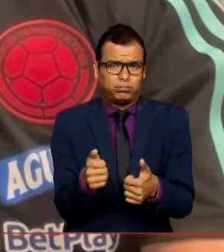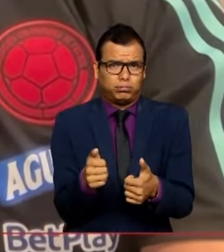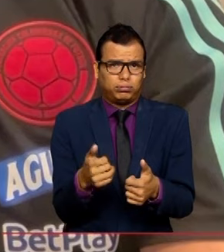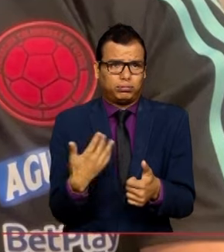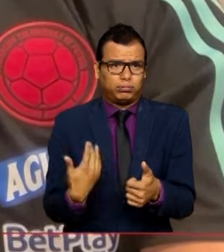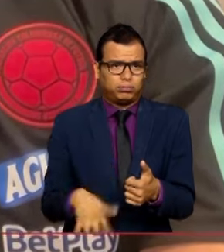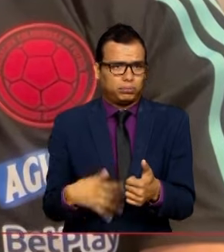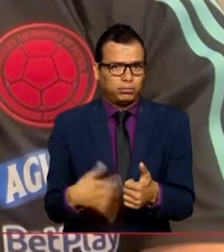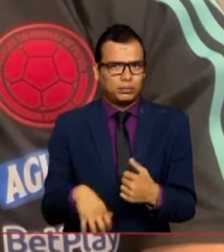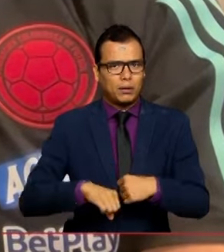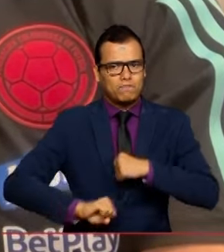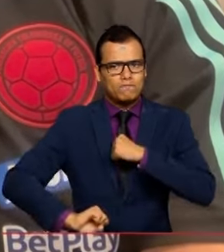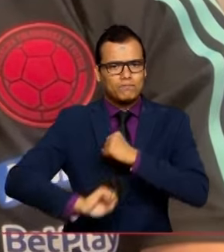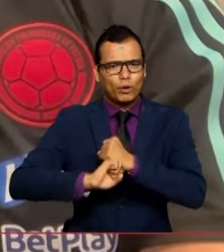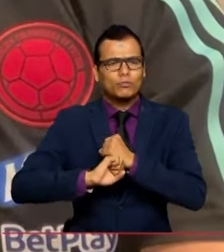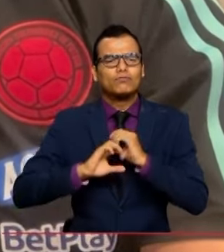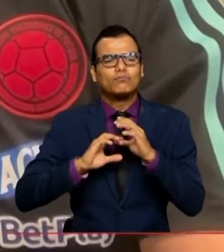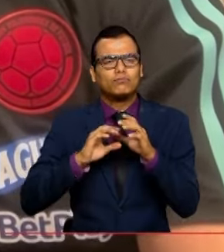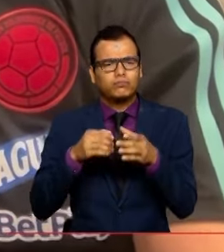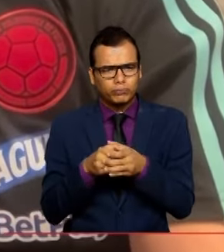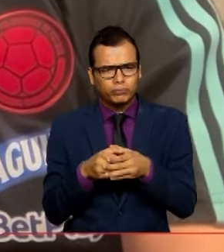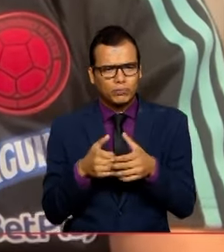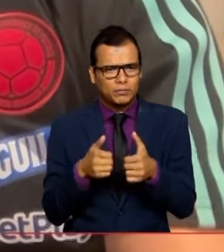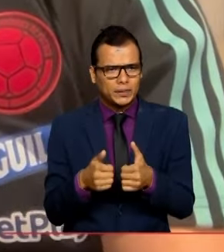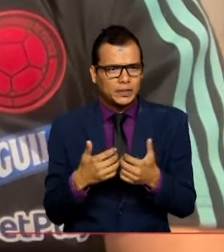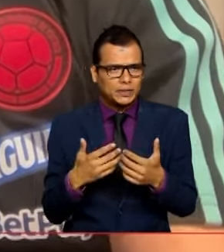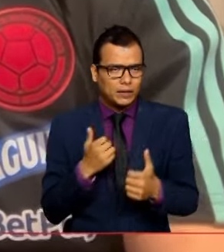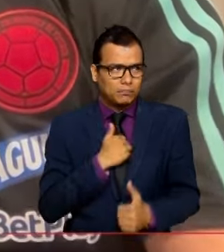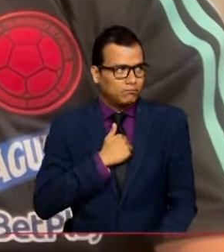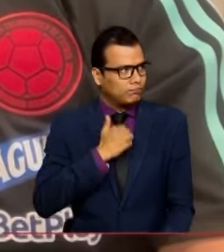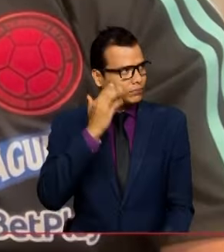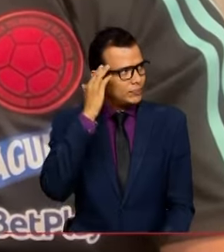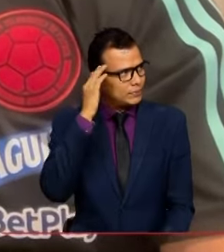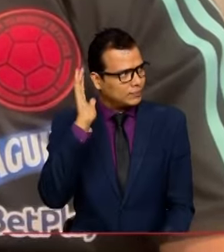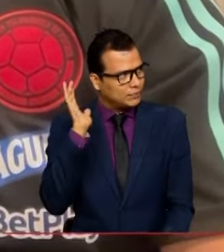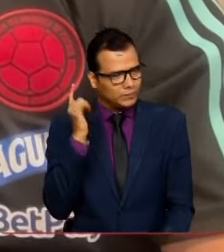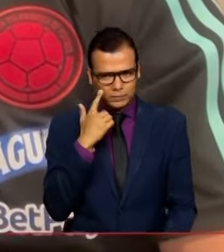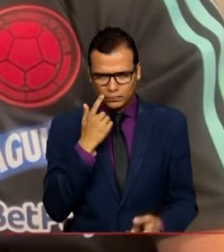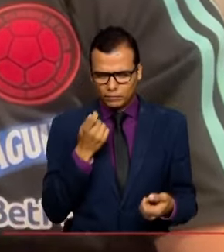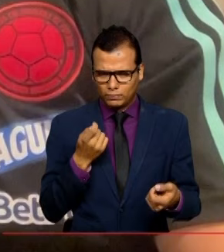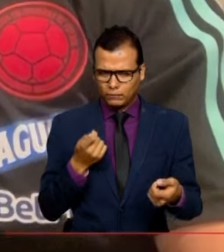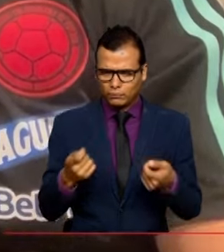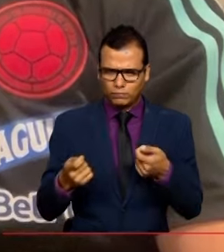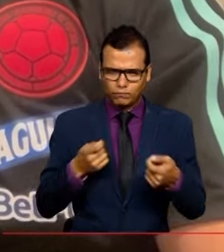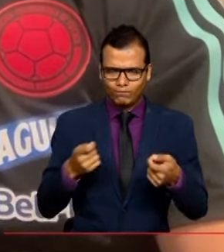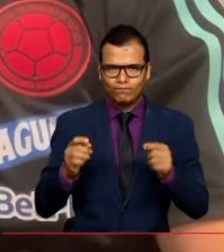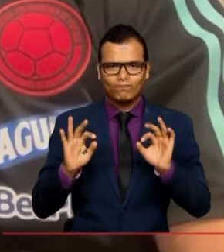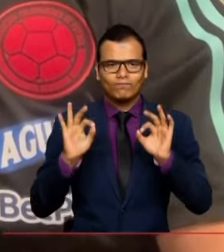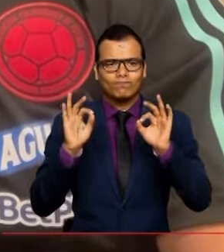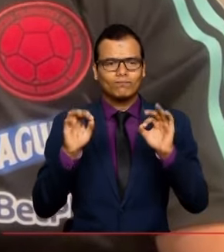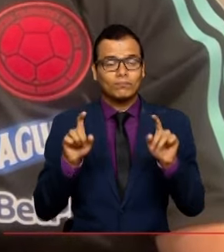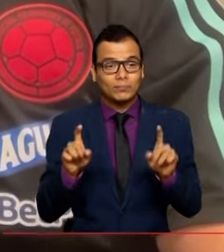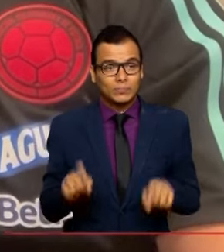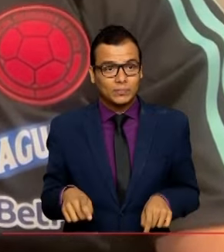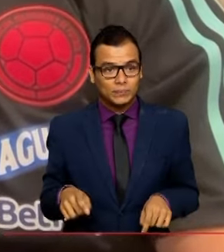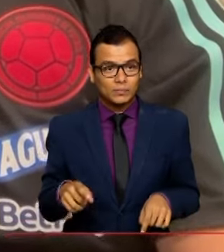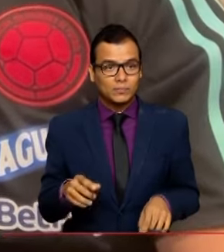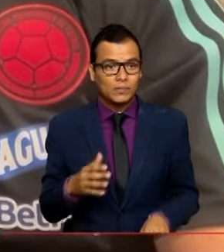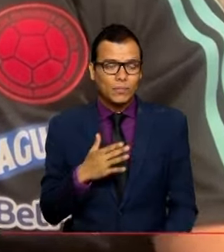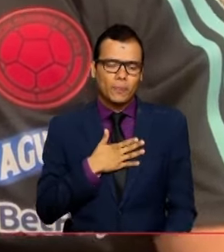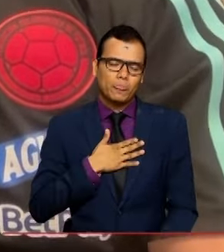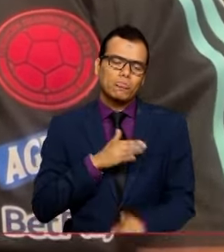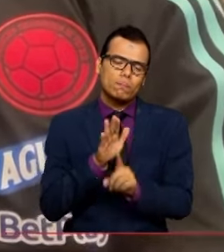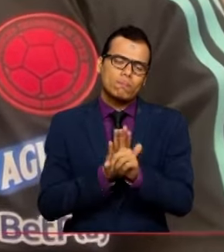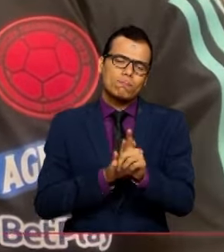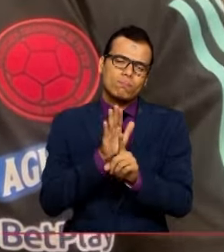que es parte del proceso, ¿no? Por supuesto que uno tiene que elegir y, no, y, y no por el, cariño de pronto